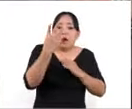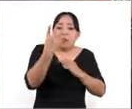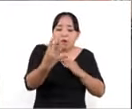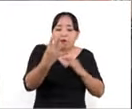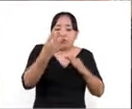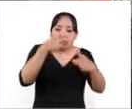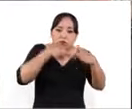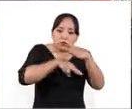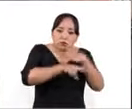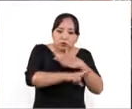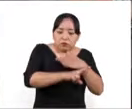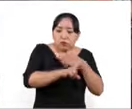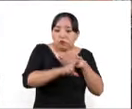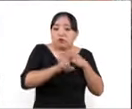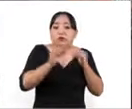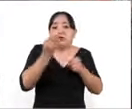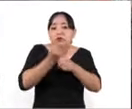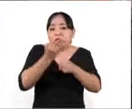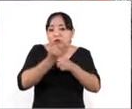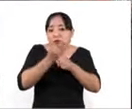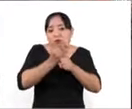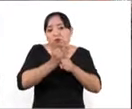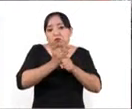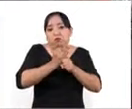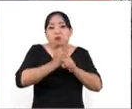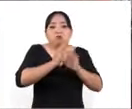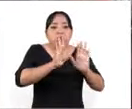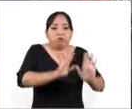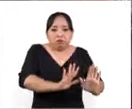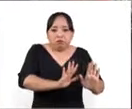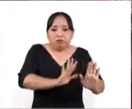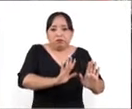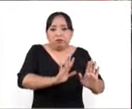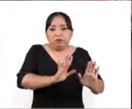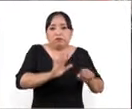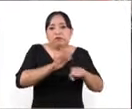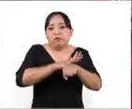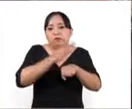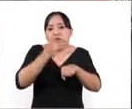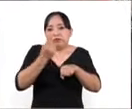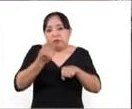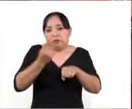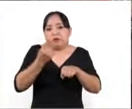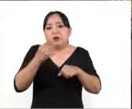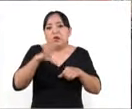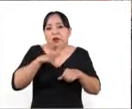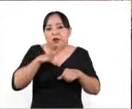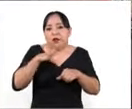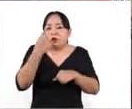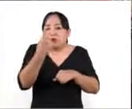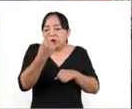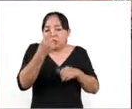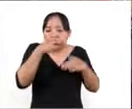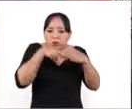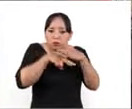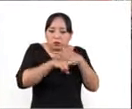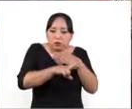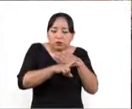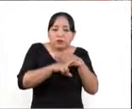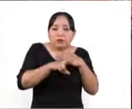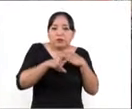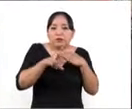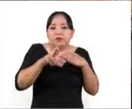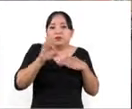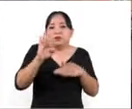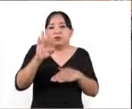zona. Se hizo el desalojo con personal de protección civil de uno de los trenes que quedó cerca de la estación de Fray Servando.